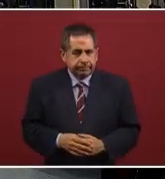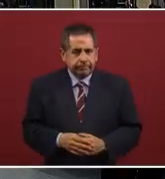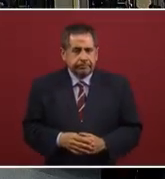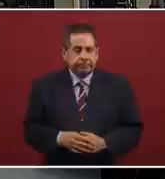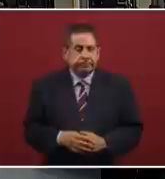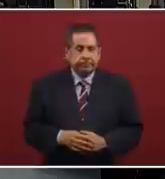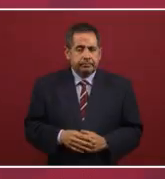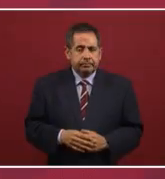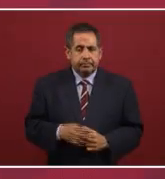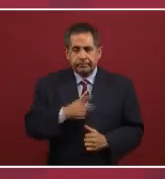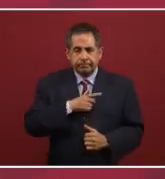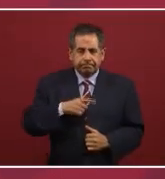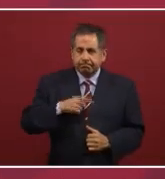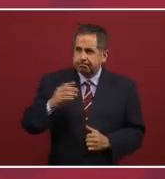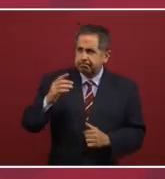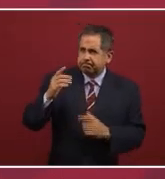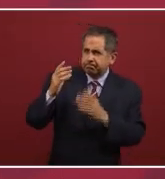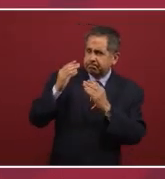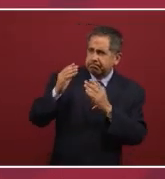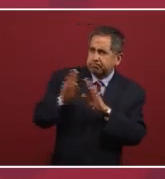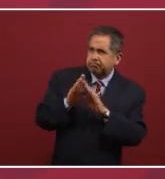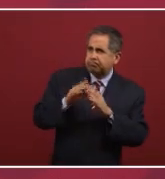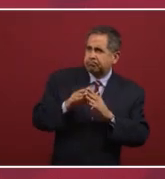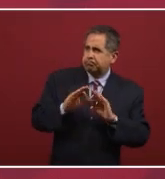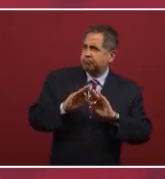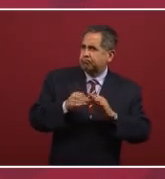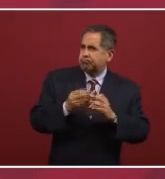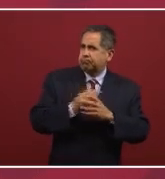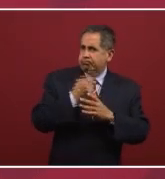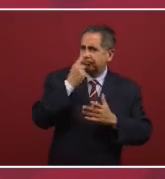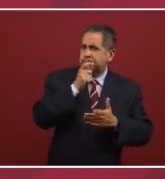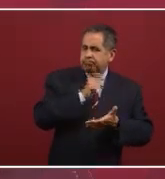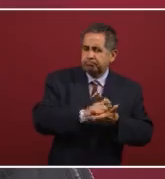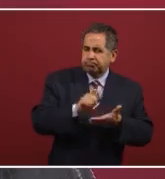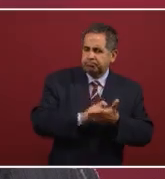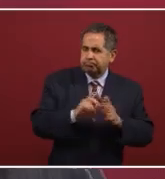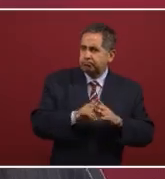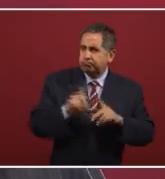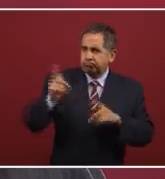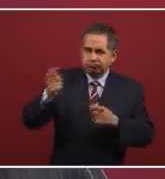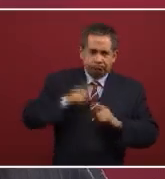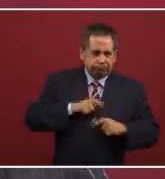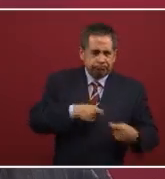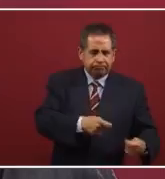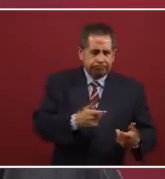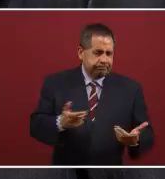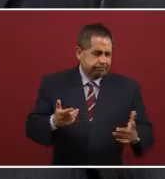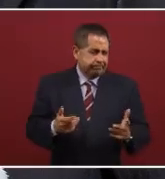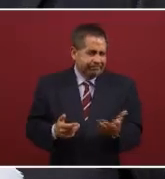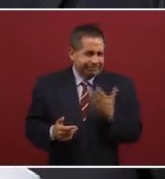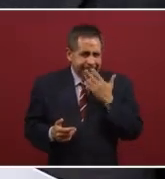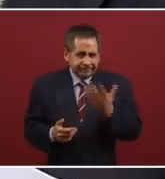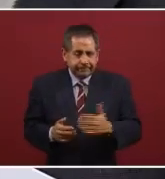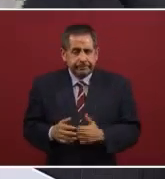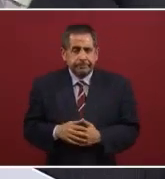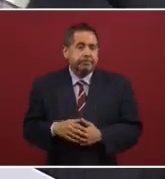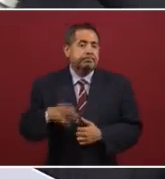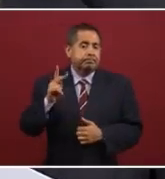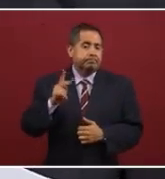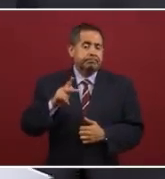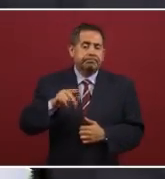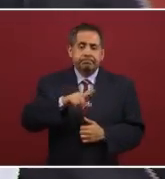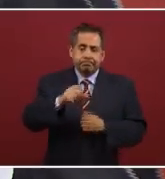en pedagogía. O sea, está muy bien. Lo que pasa que pasaron los